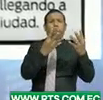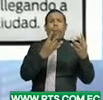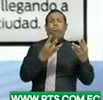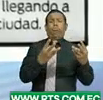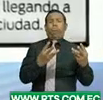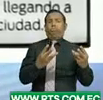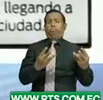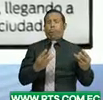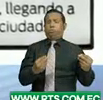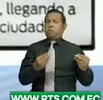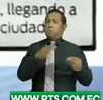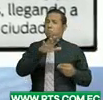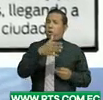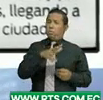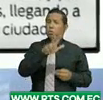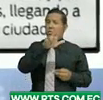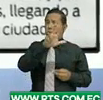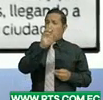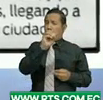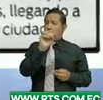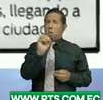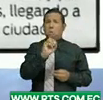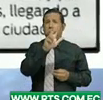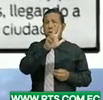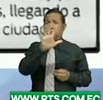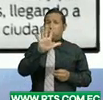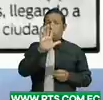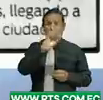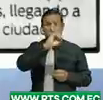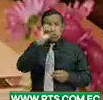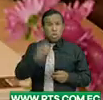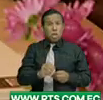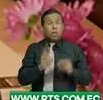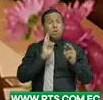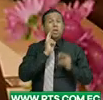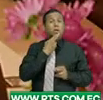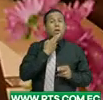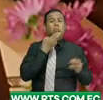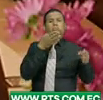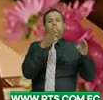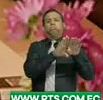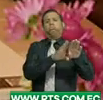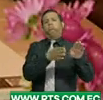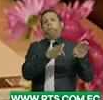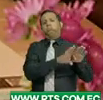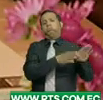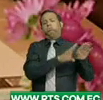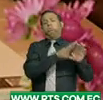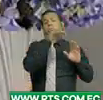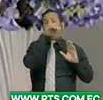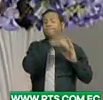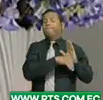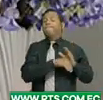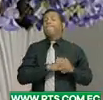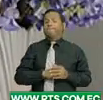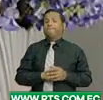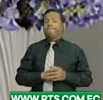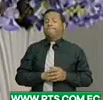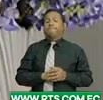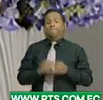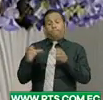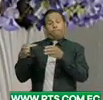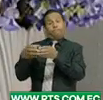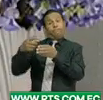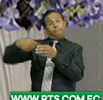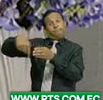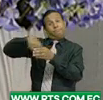el 30-35% de los restauranteros cerraron sus puertas de manera definitiva. La Cámara de Comercio de